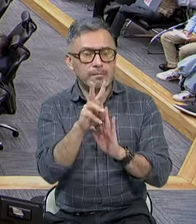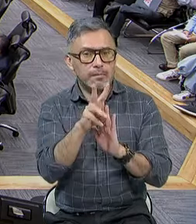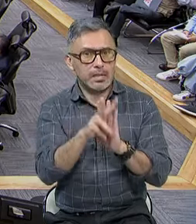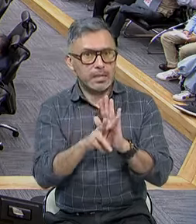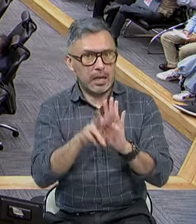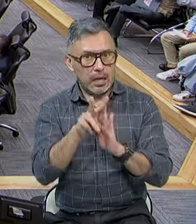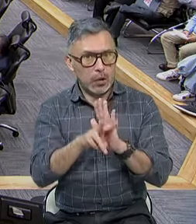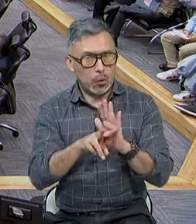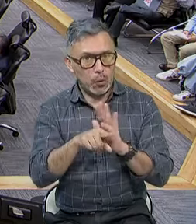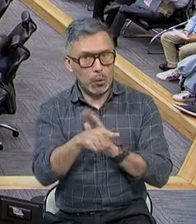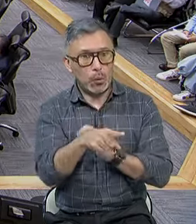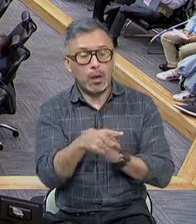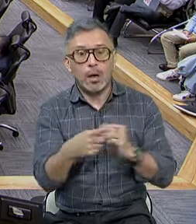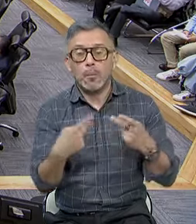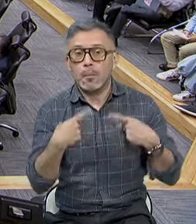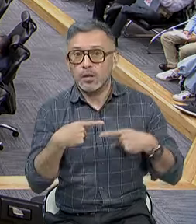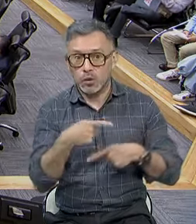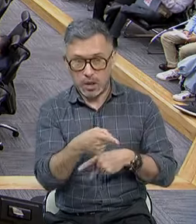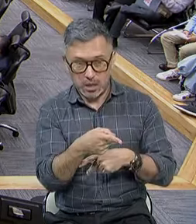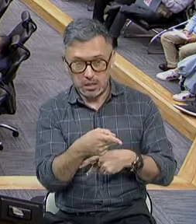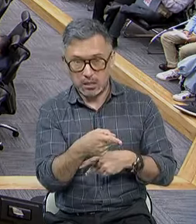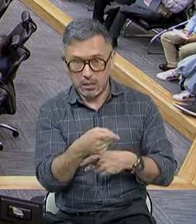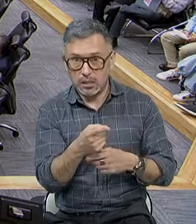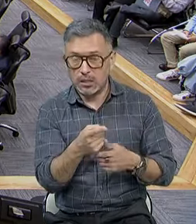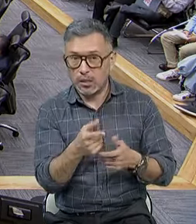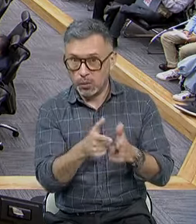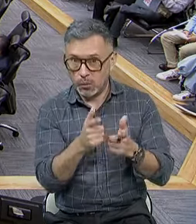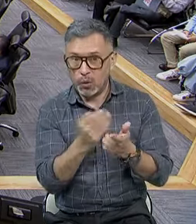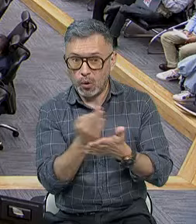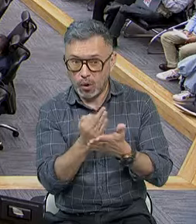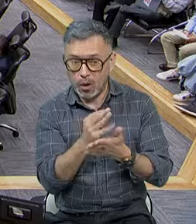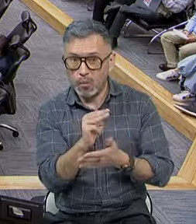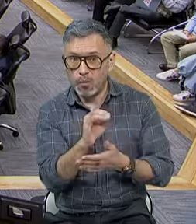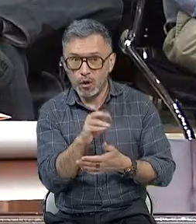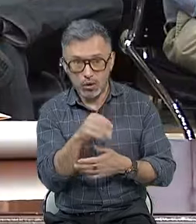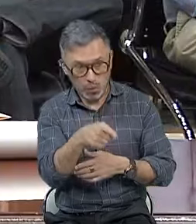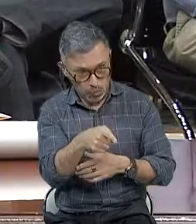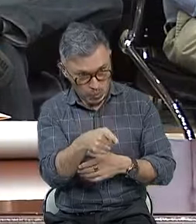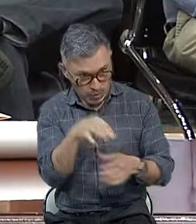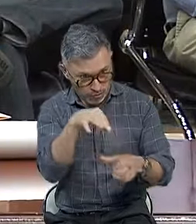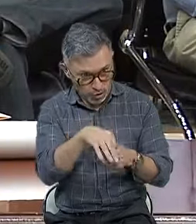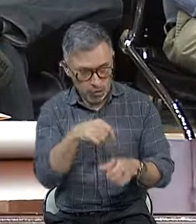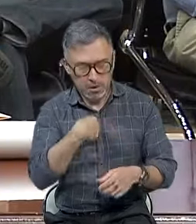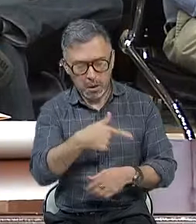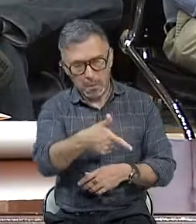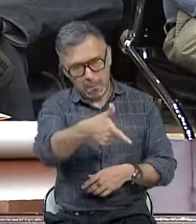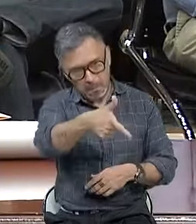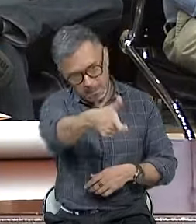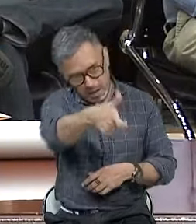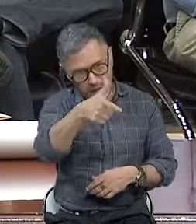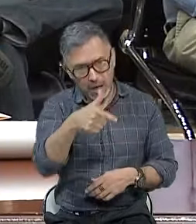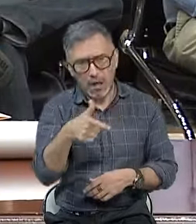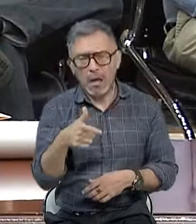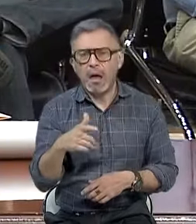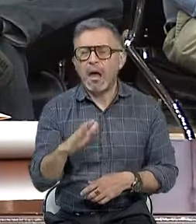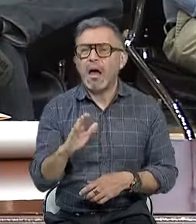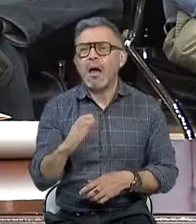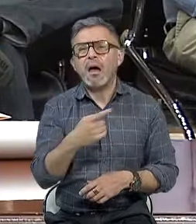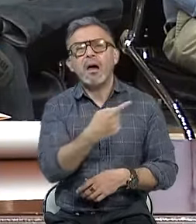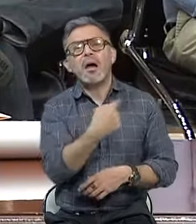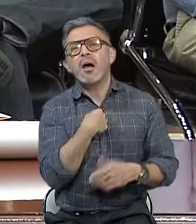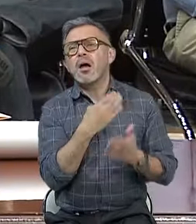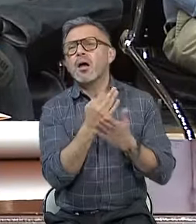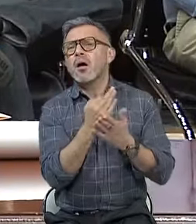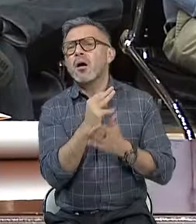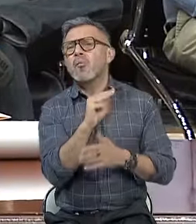una persona por simpatizar con morena esto eres de morena te ejecuto y además morena me va a perdonar porque es la